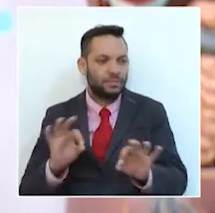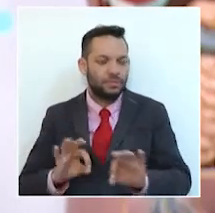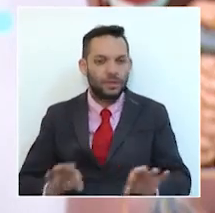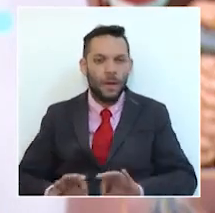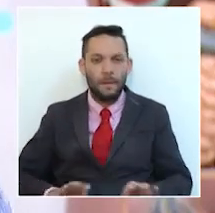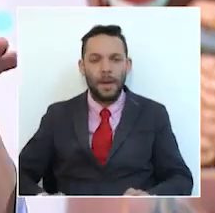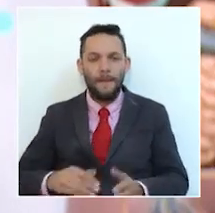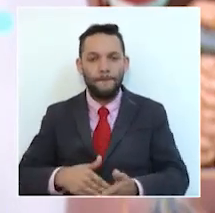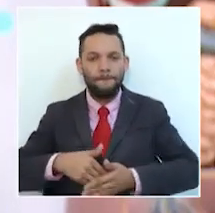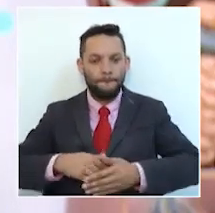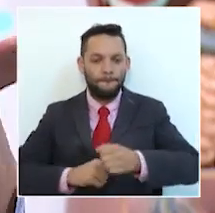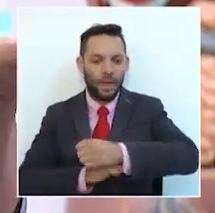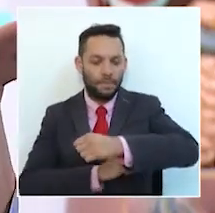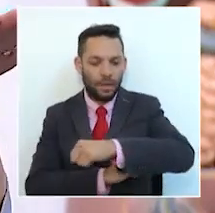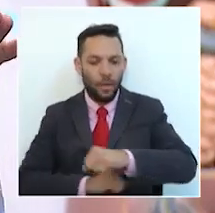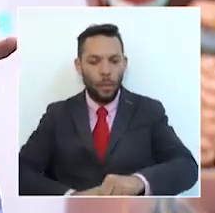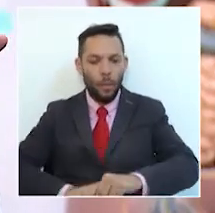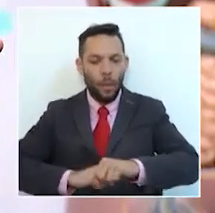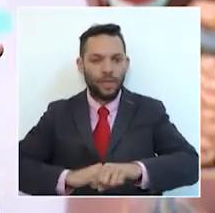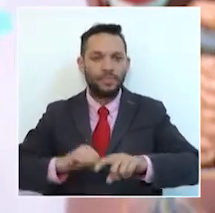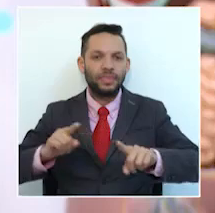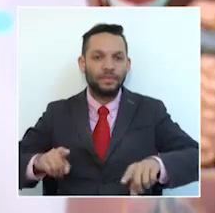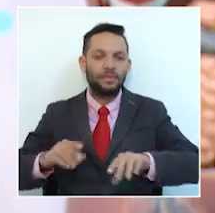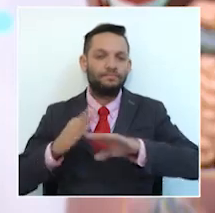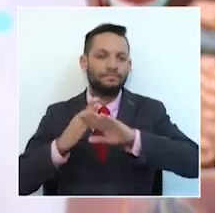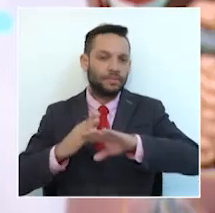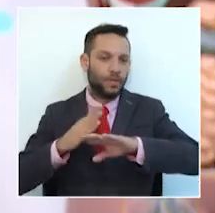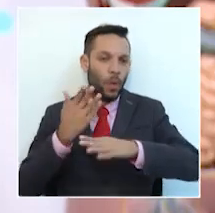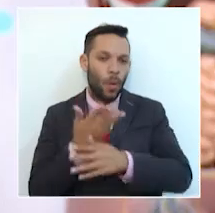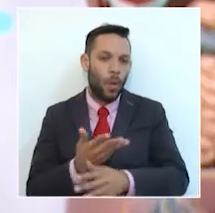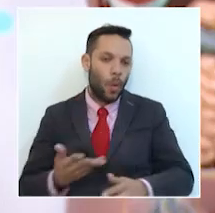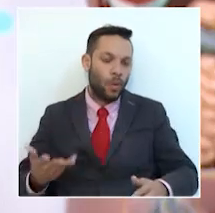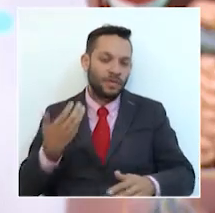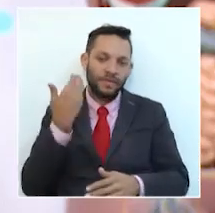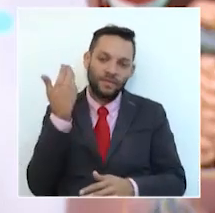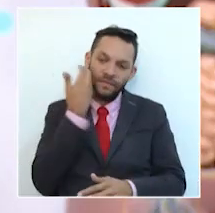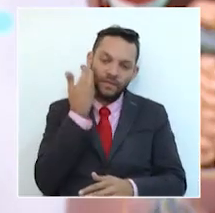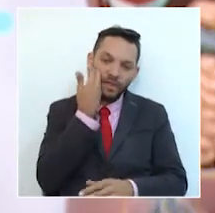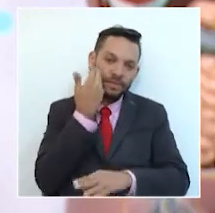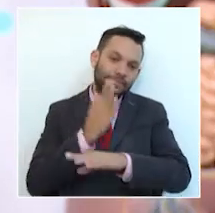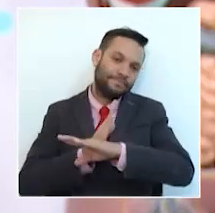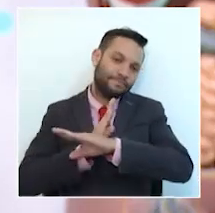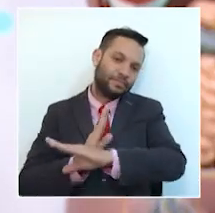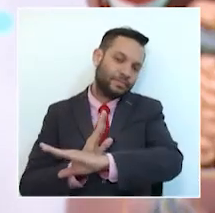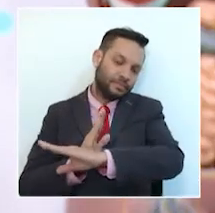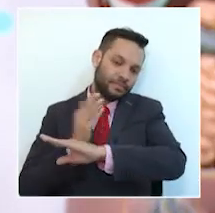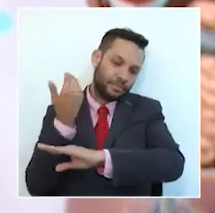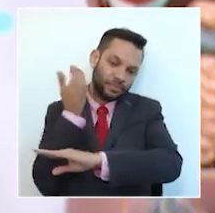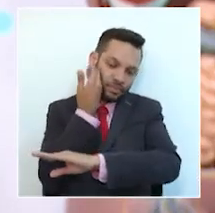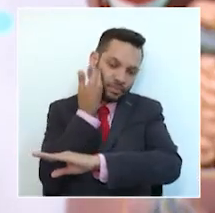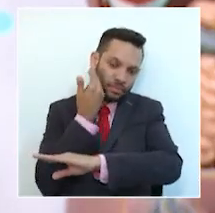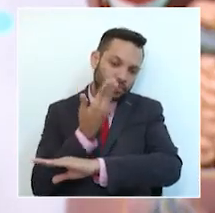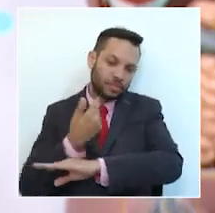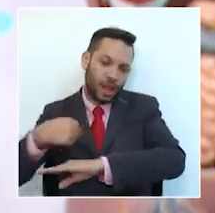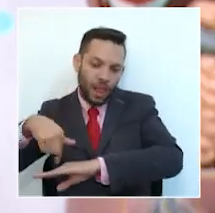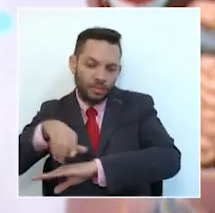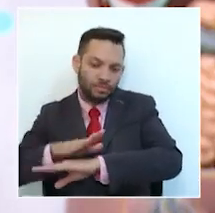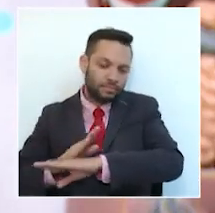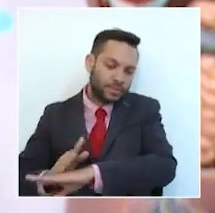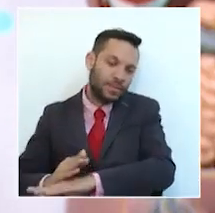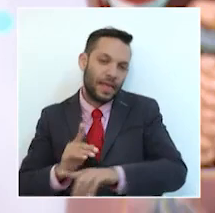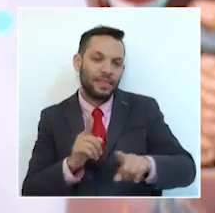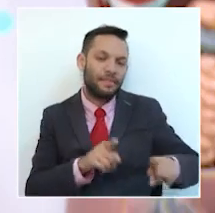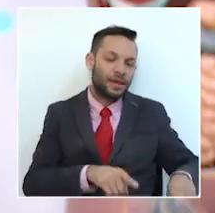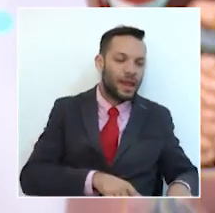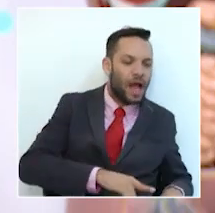de mantener y prevenir enfermedades cutáneas sobre todo me refiero y además hay hay algo muy